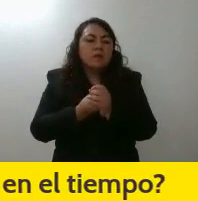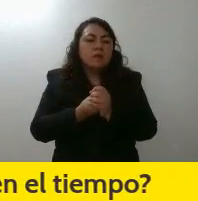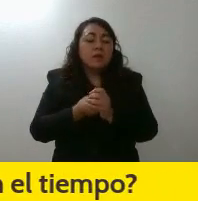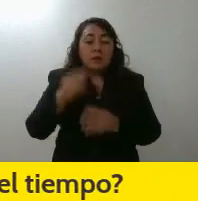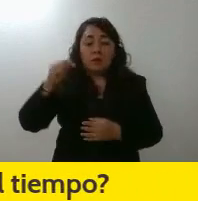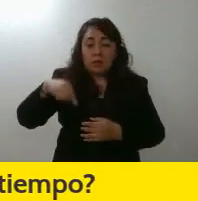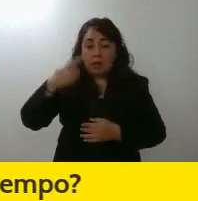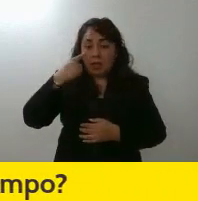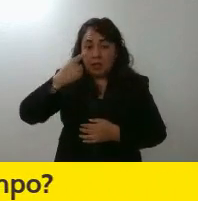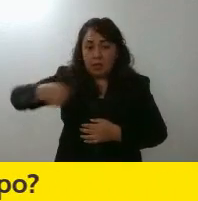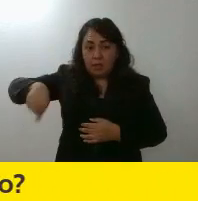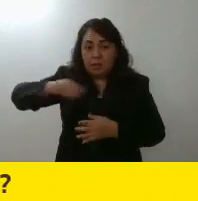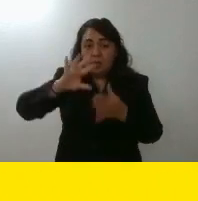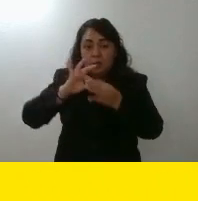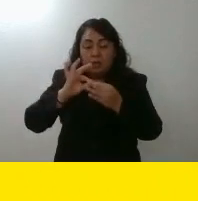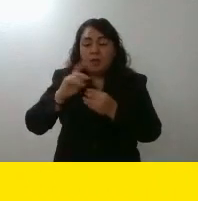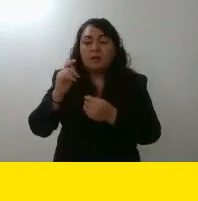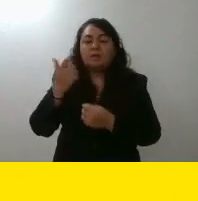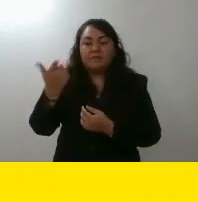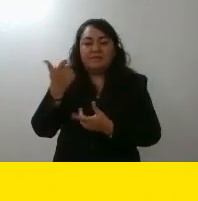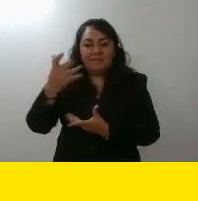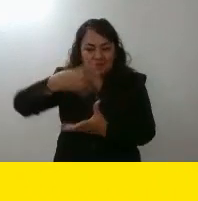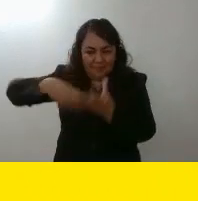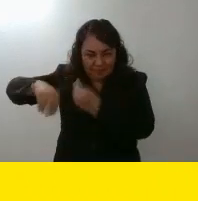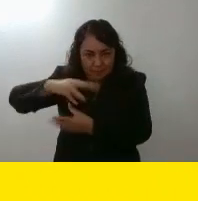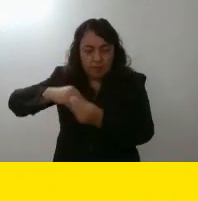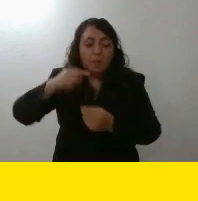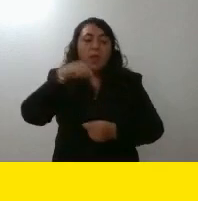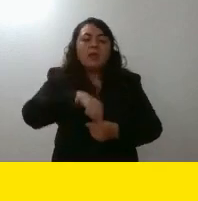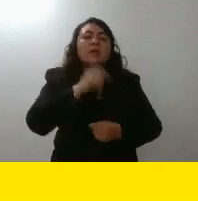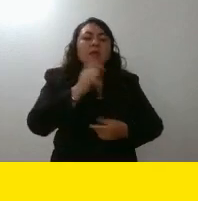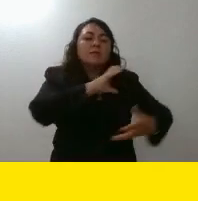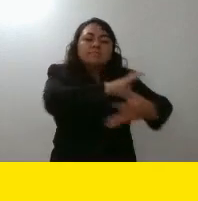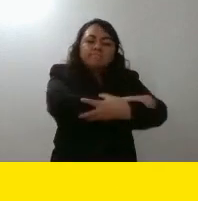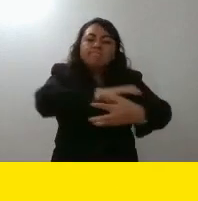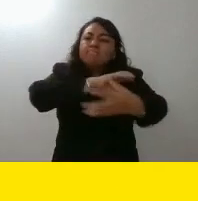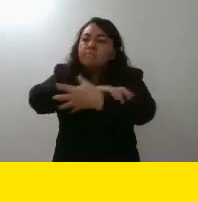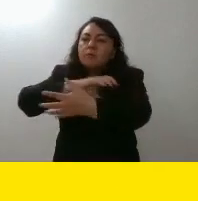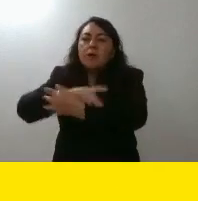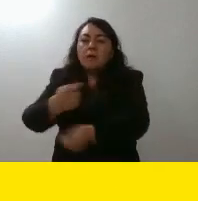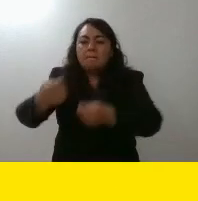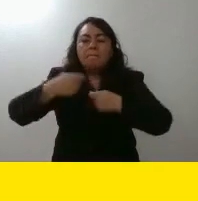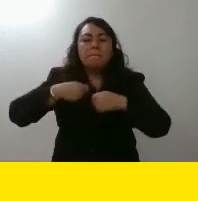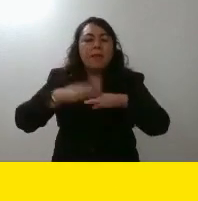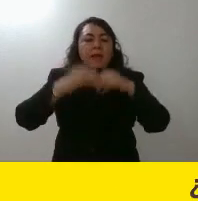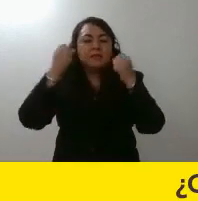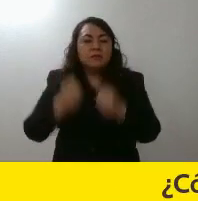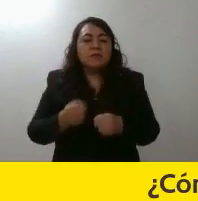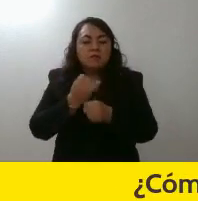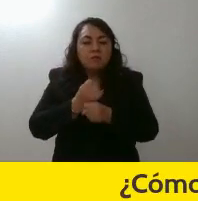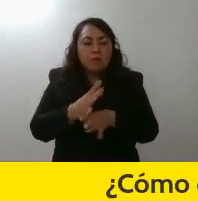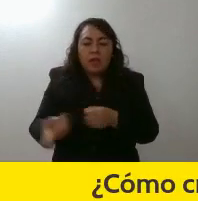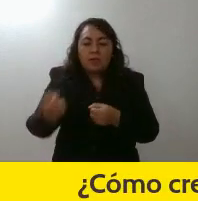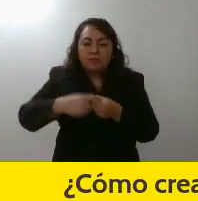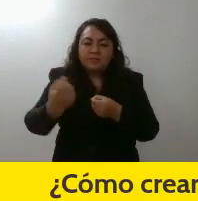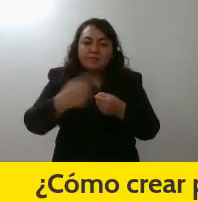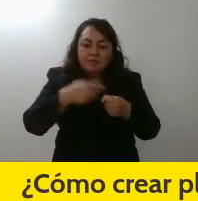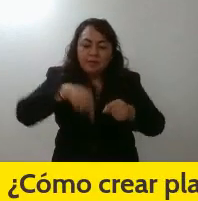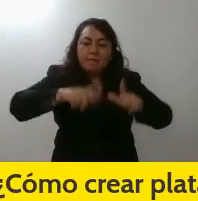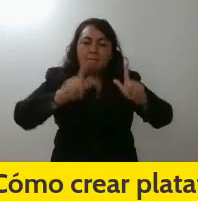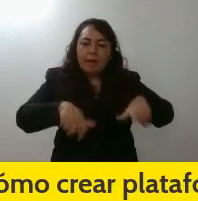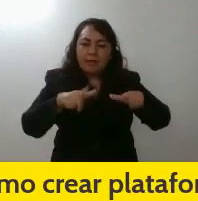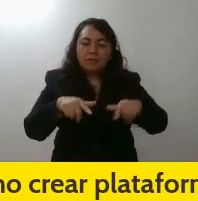en general hablamos de sostenibilidad financiera, pero acá hablamos de alianzas que nos aseguran la sostenibilidad del producto y de los datos dentro del producto.